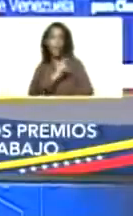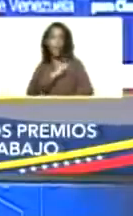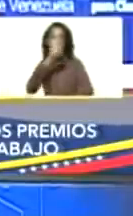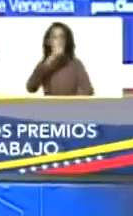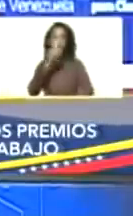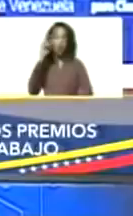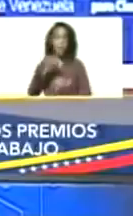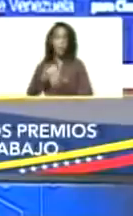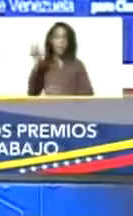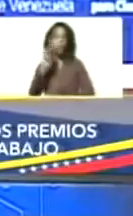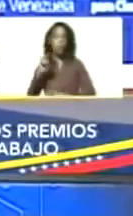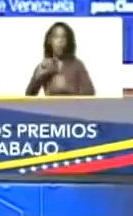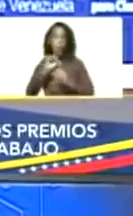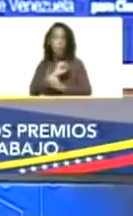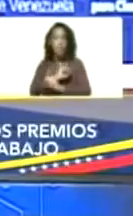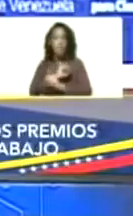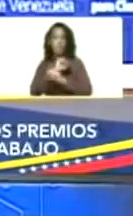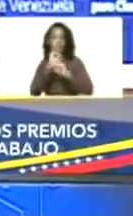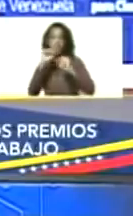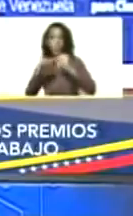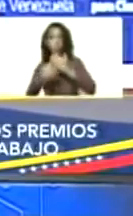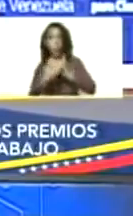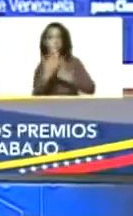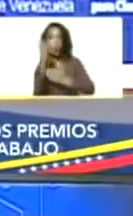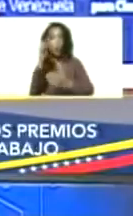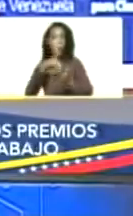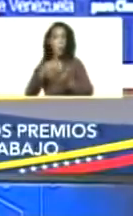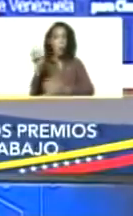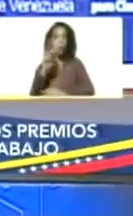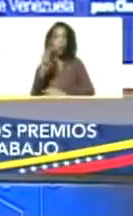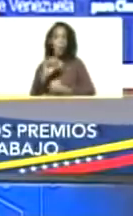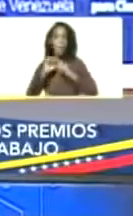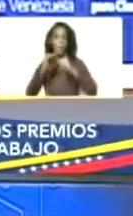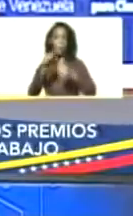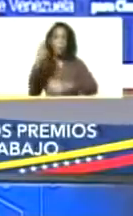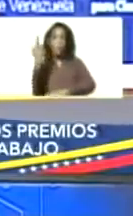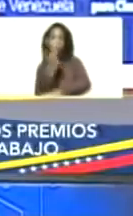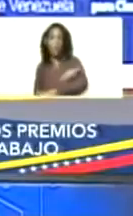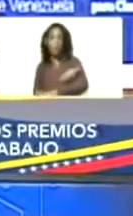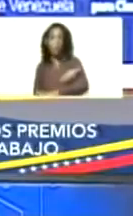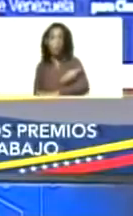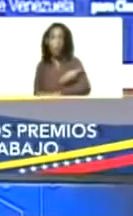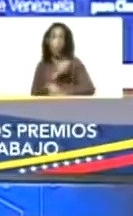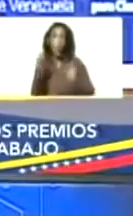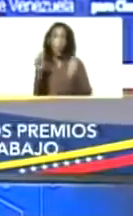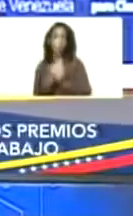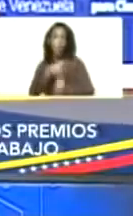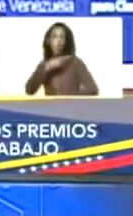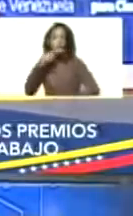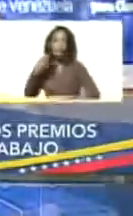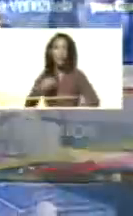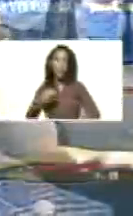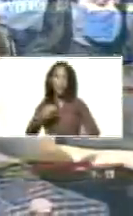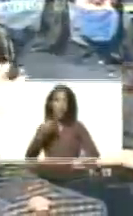2022, amaneciendo el 2022, empezamos a vacunar con Sputnik Light,